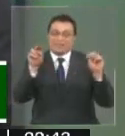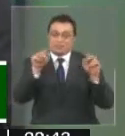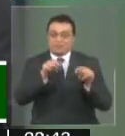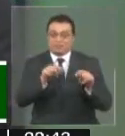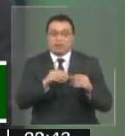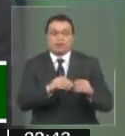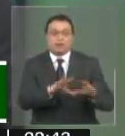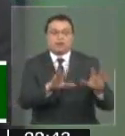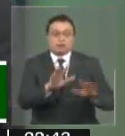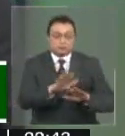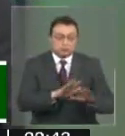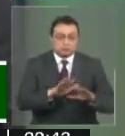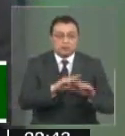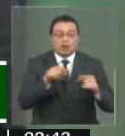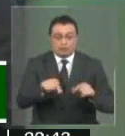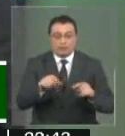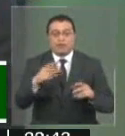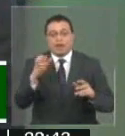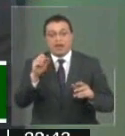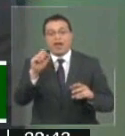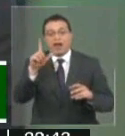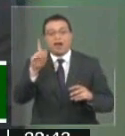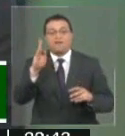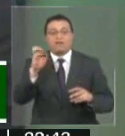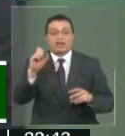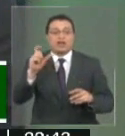digo, el proyecto Albergo Ético funciona